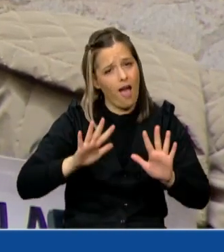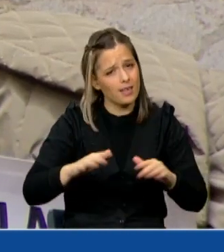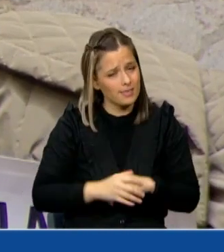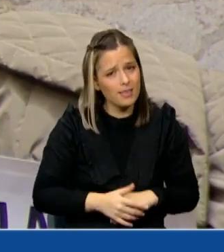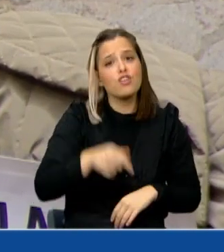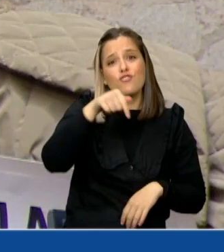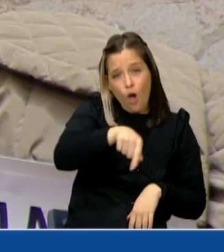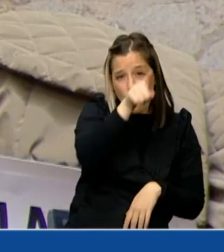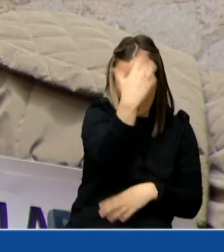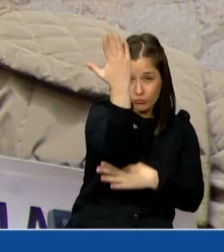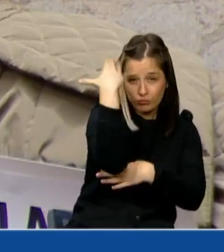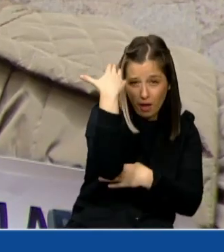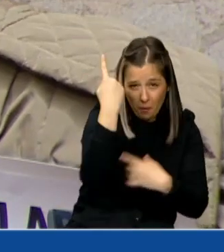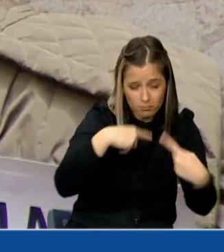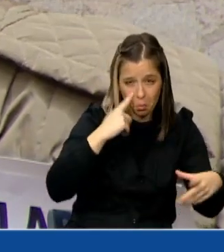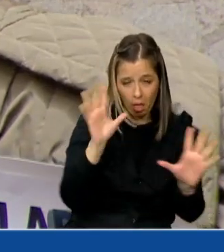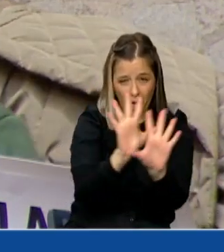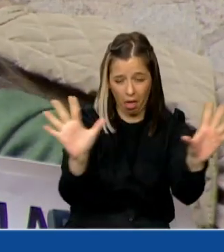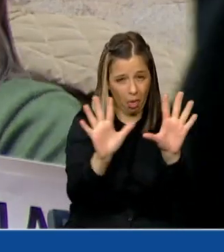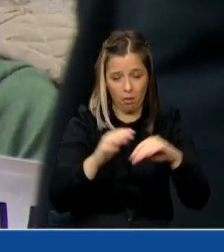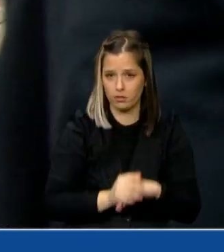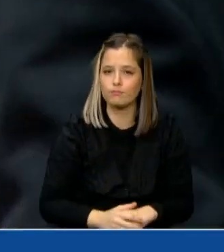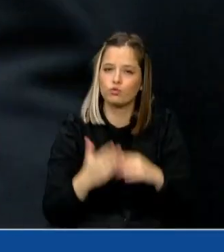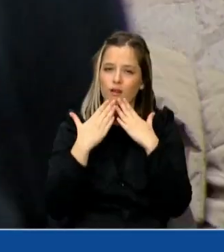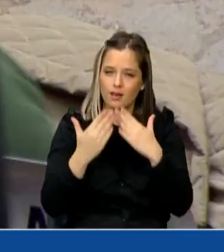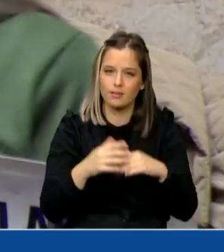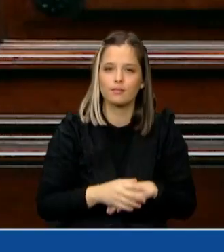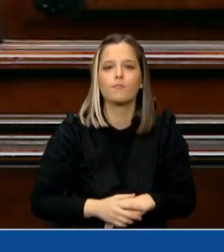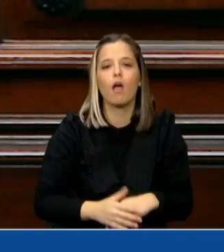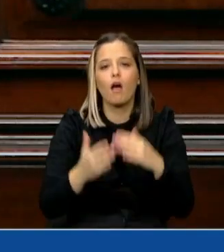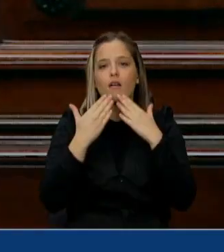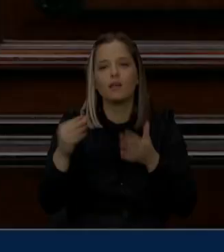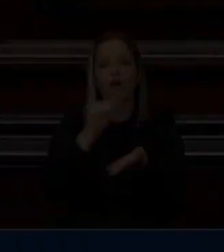escuchado hoy en su informe. Muchísimas gracias. Gracias, diputada.